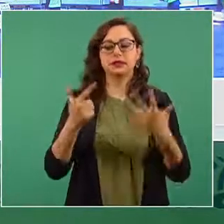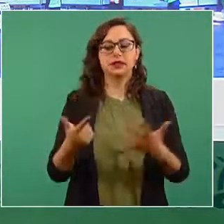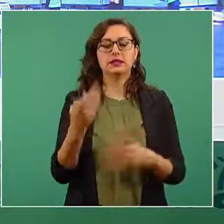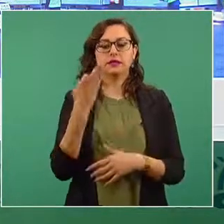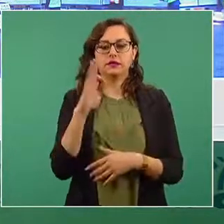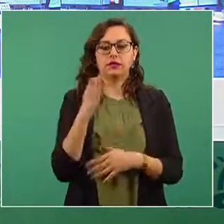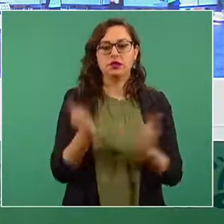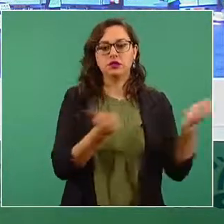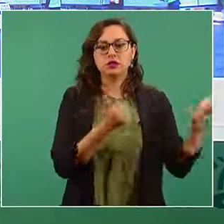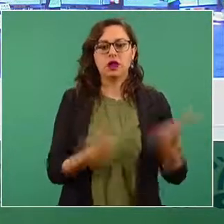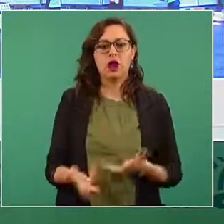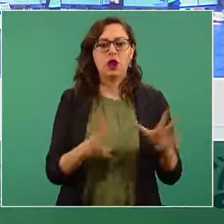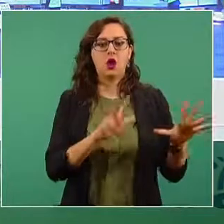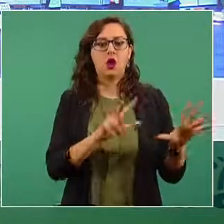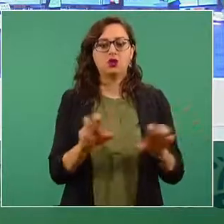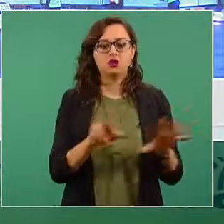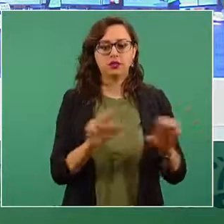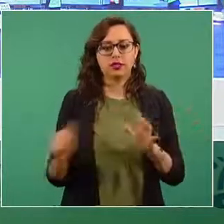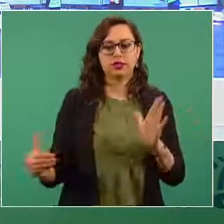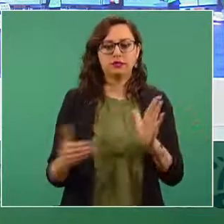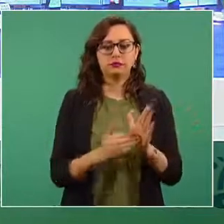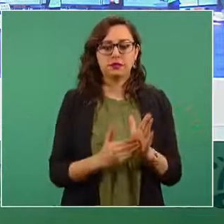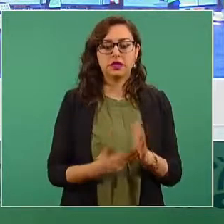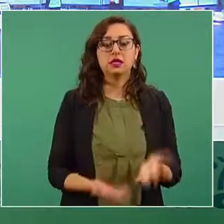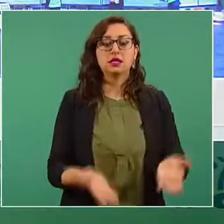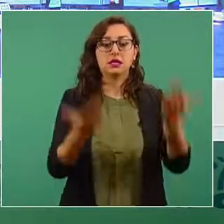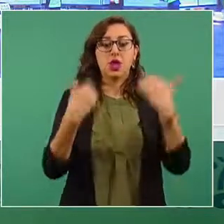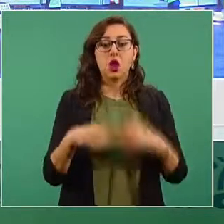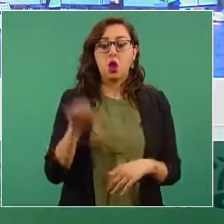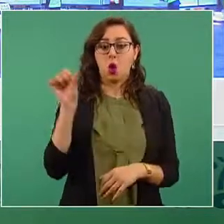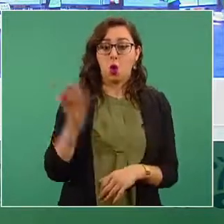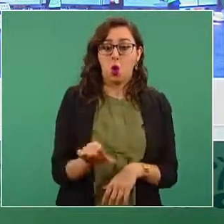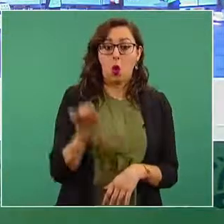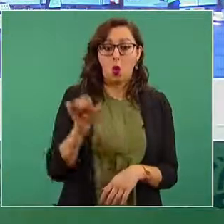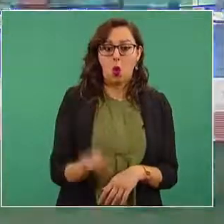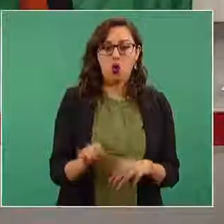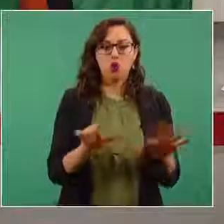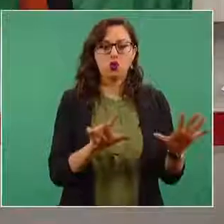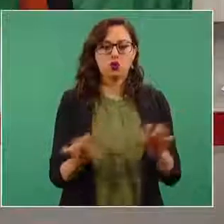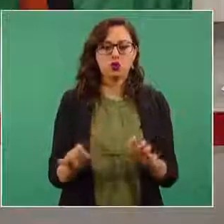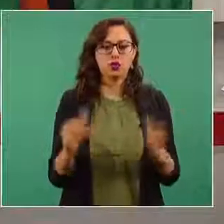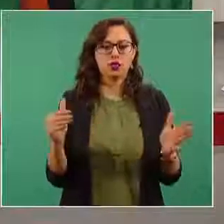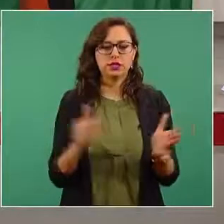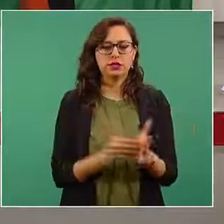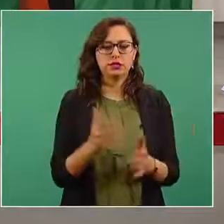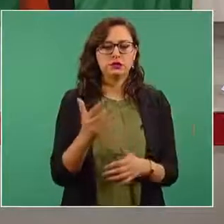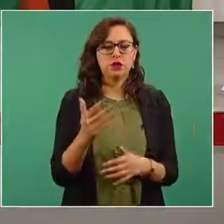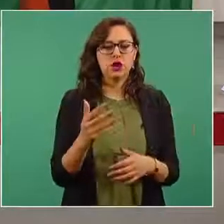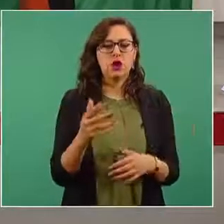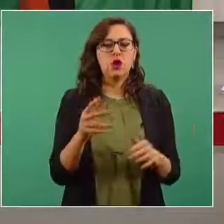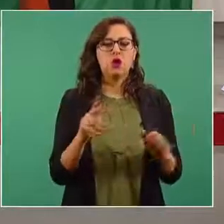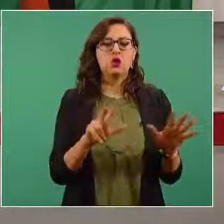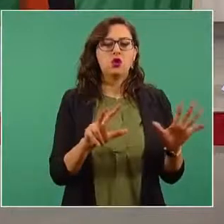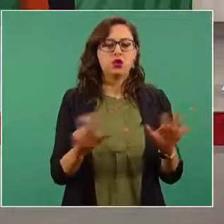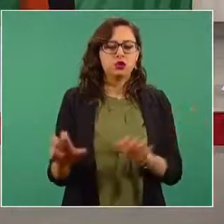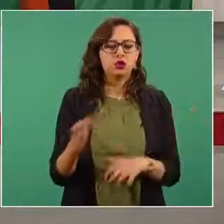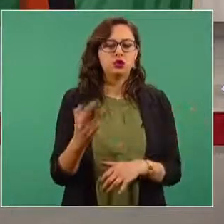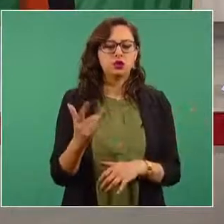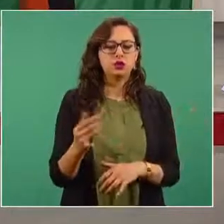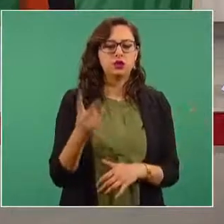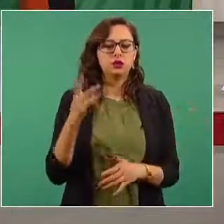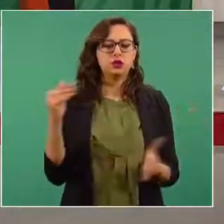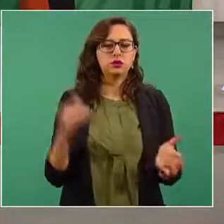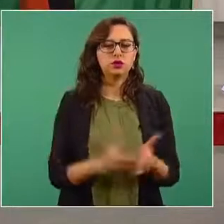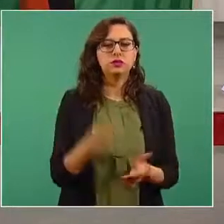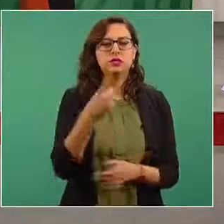y 852,150 que se reciben en un rato más, aproximadamente 9 de la mañana, que son de Pfizer, como ya